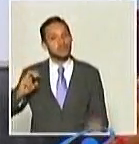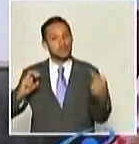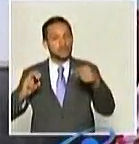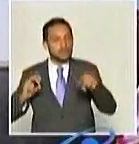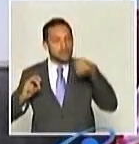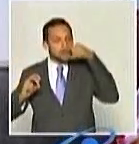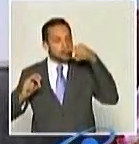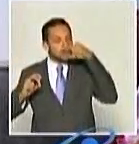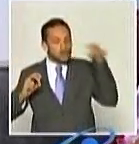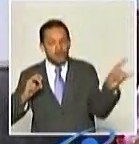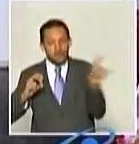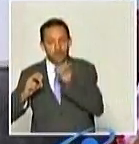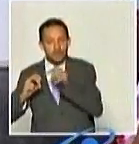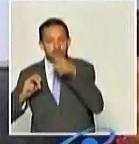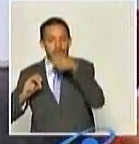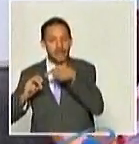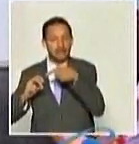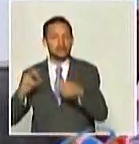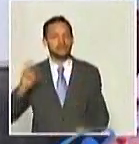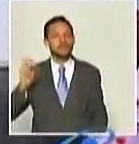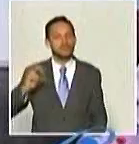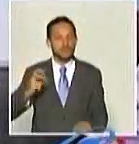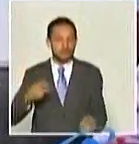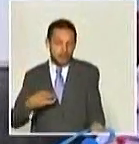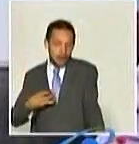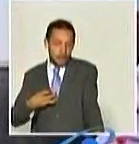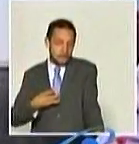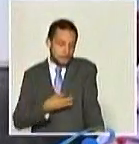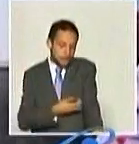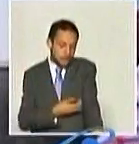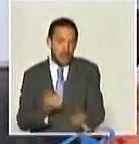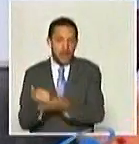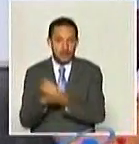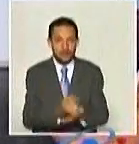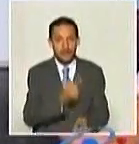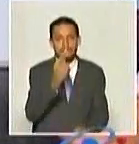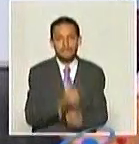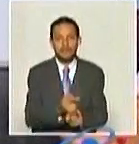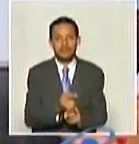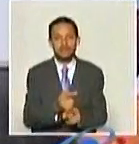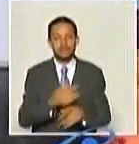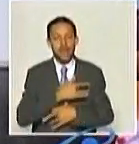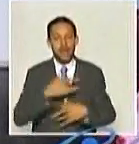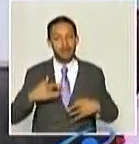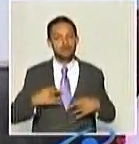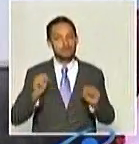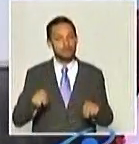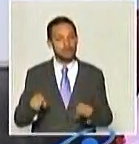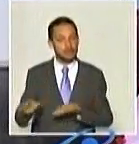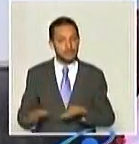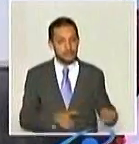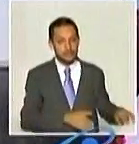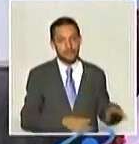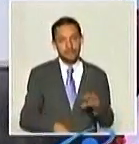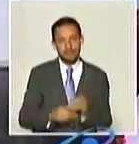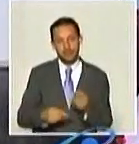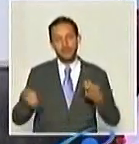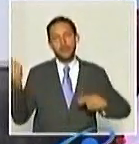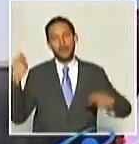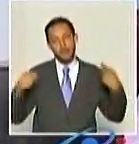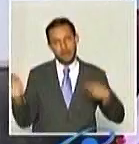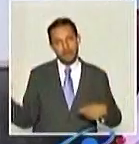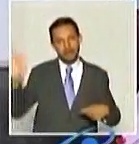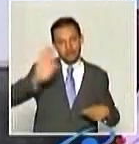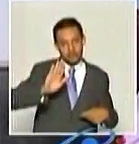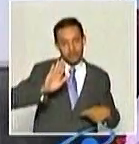que controla y mejora estos casos de infecciones crónicas. Pero son muchos los casos clínicos. Vamos a ir a este corte comerciales para